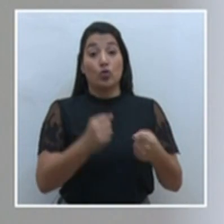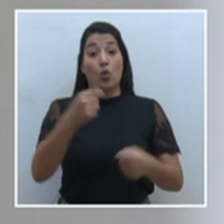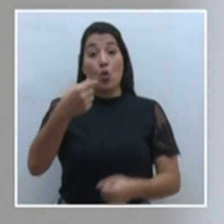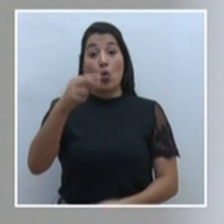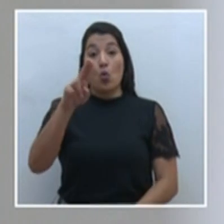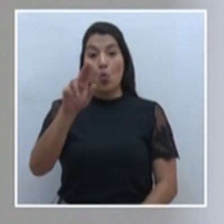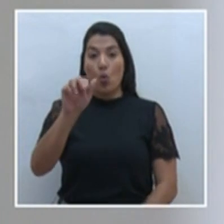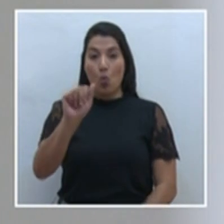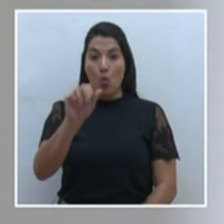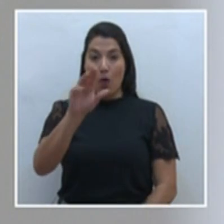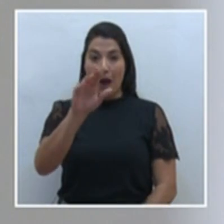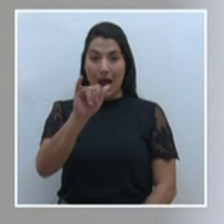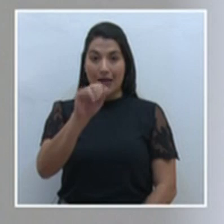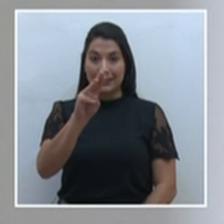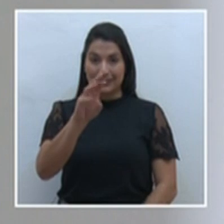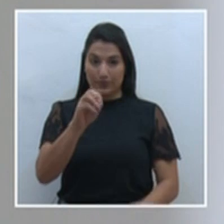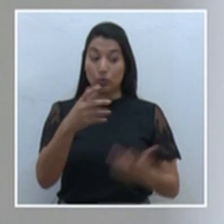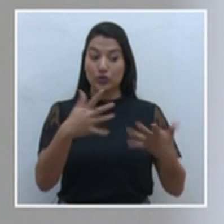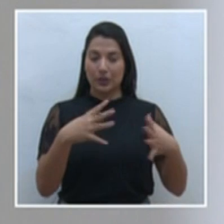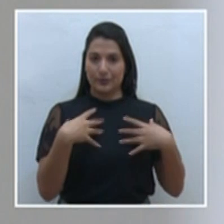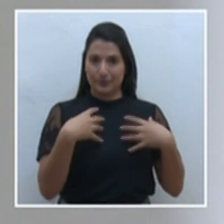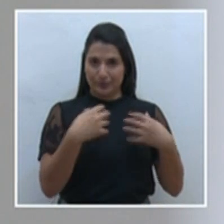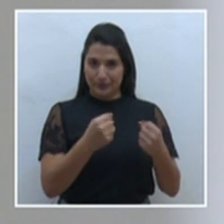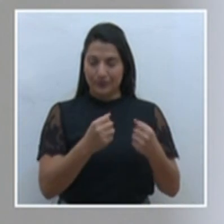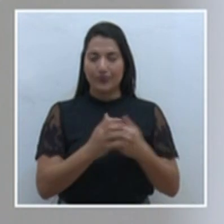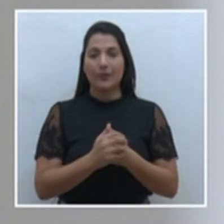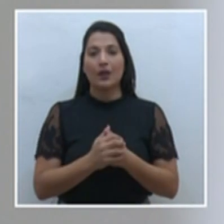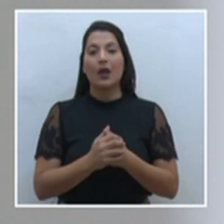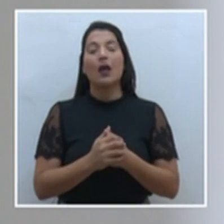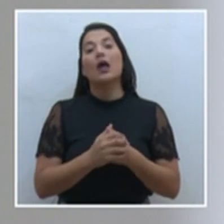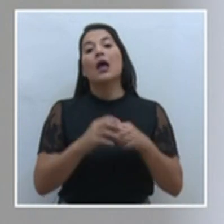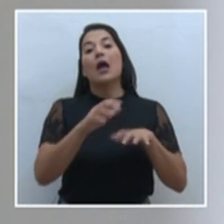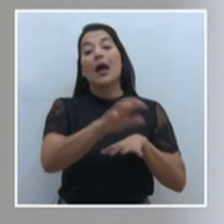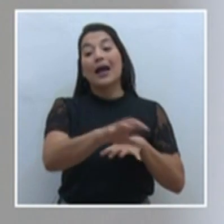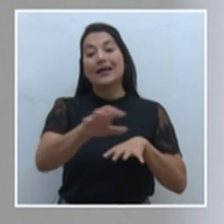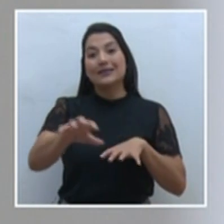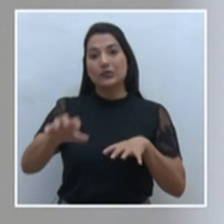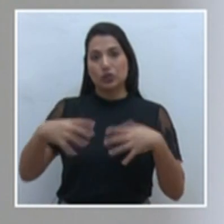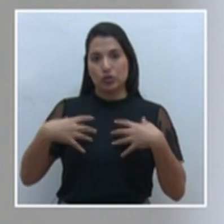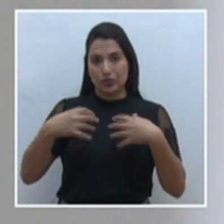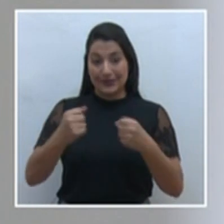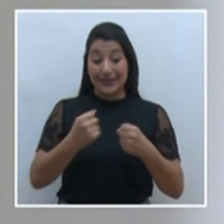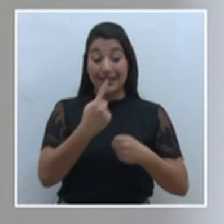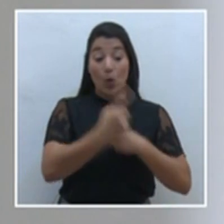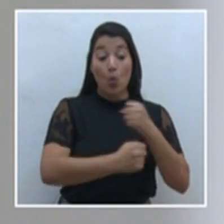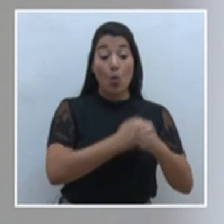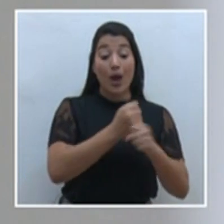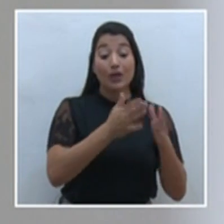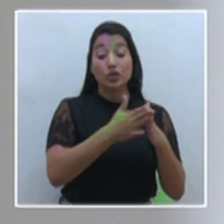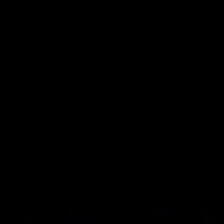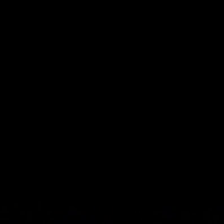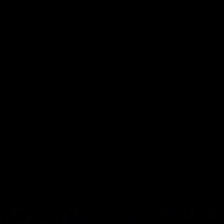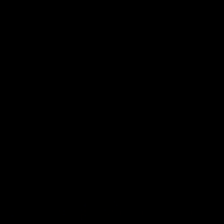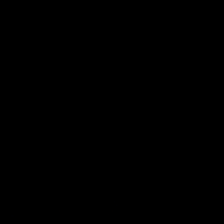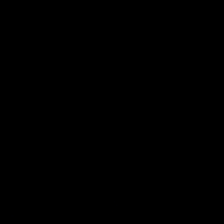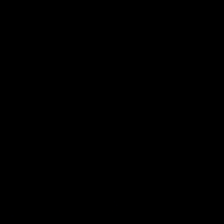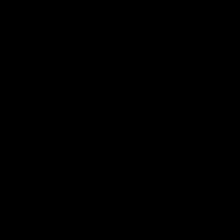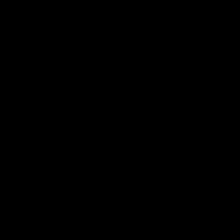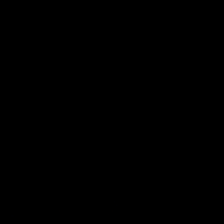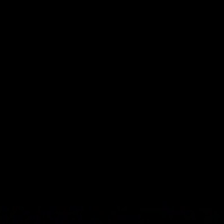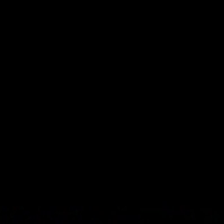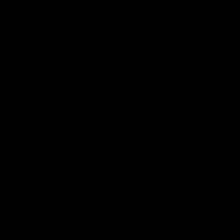Guásimo. Los casos recuperados tienen un rango de edad que va desde el año hasta los 86 años.